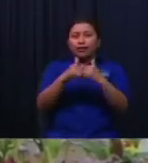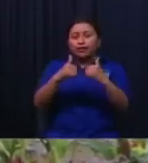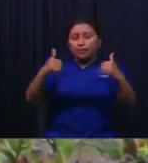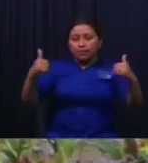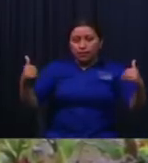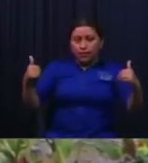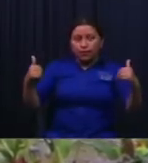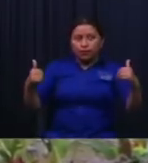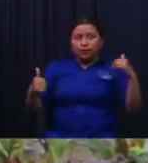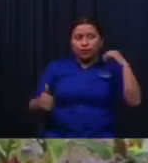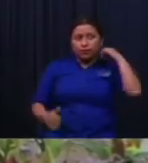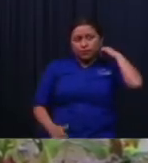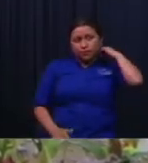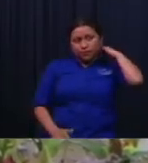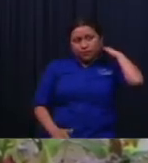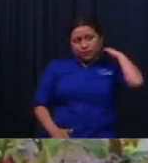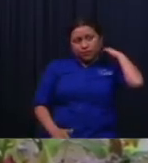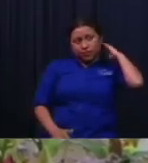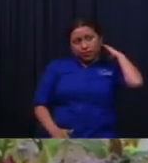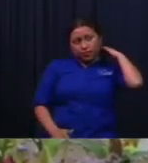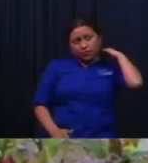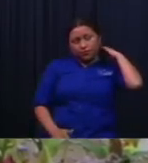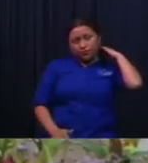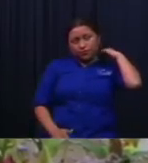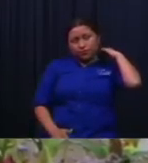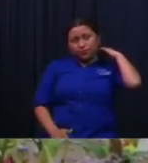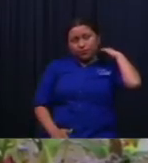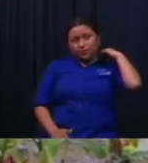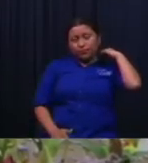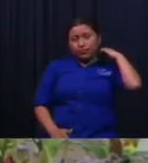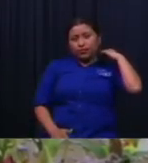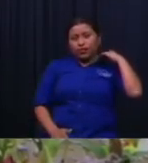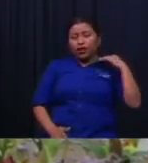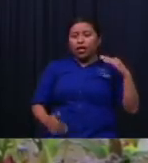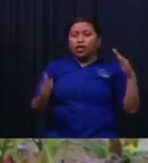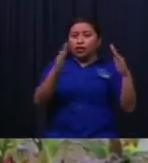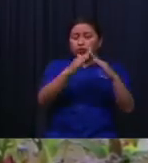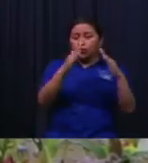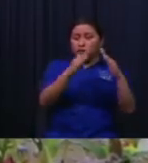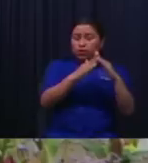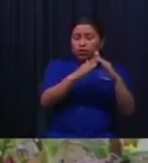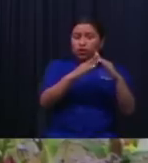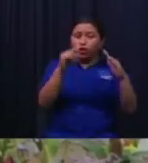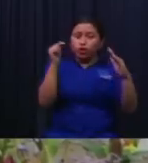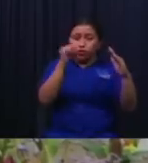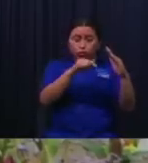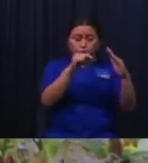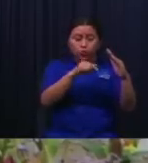decir que en su casa, mientras sus hijos vivieran ahí,